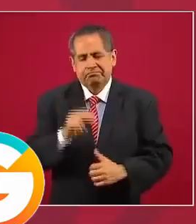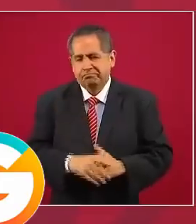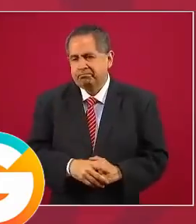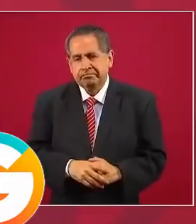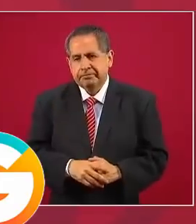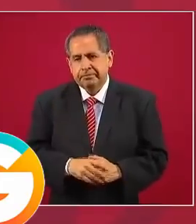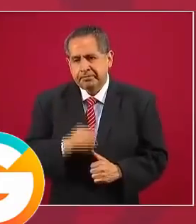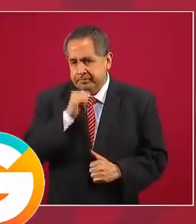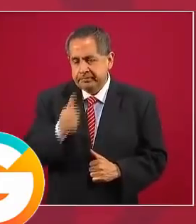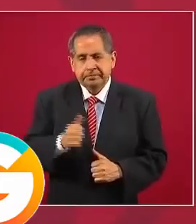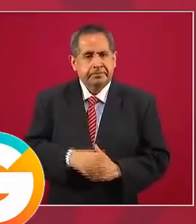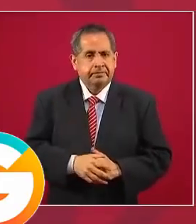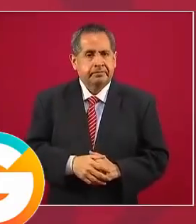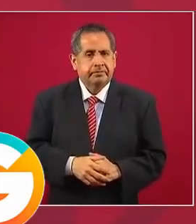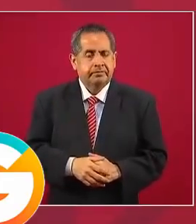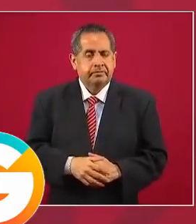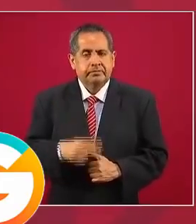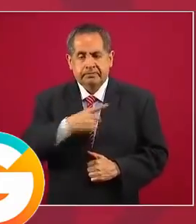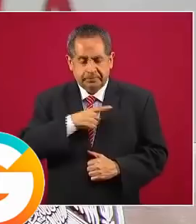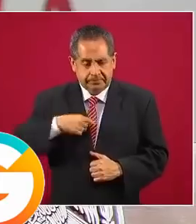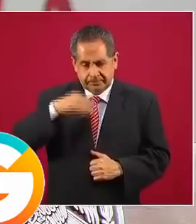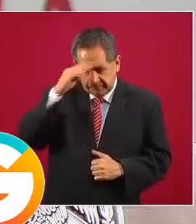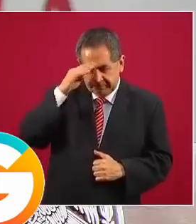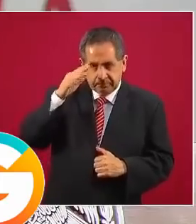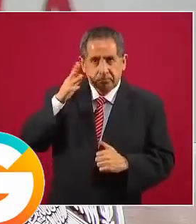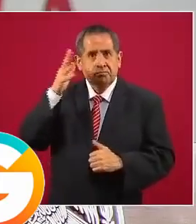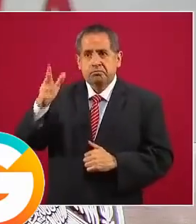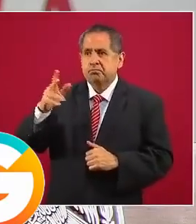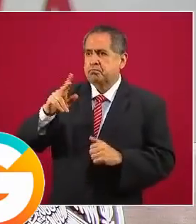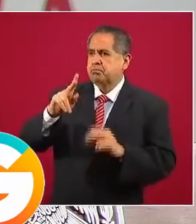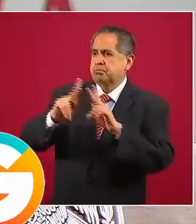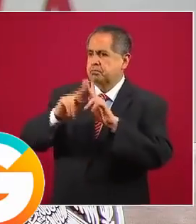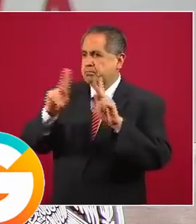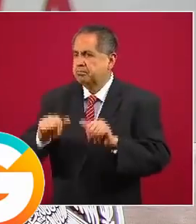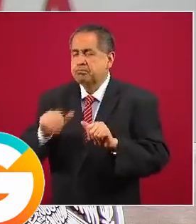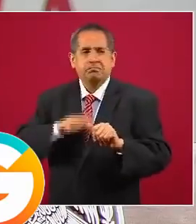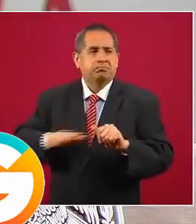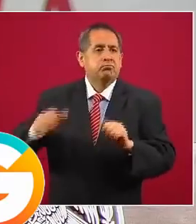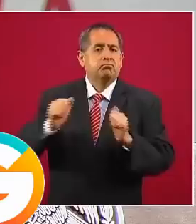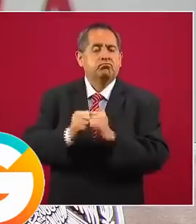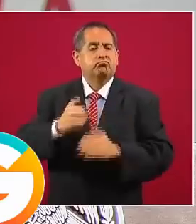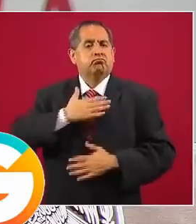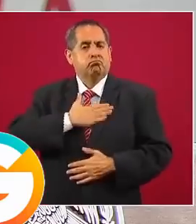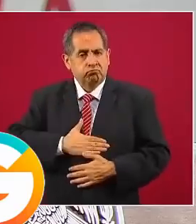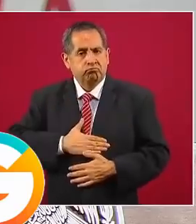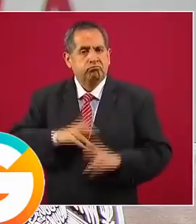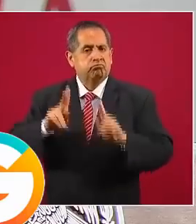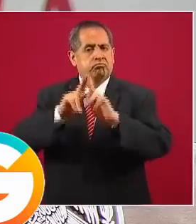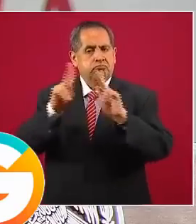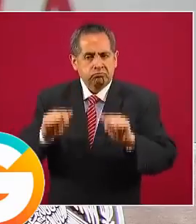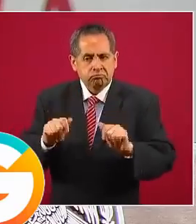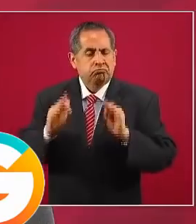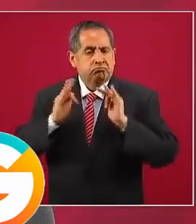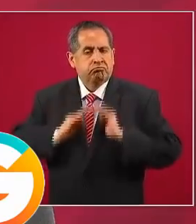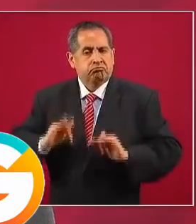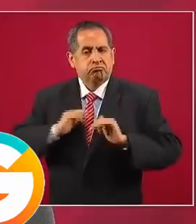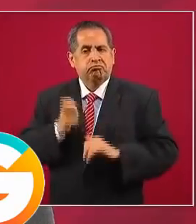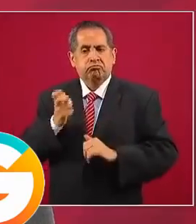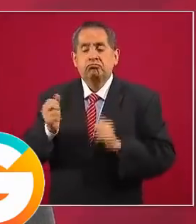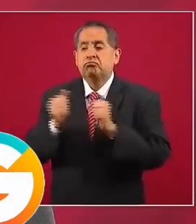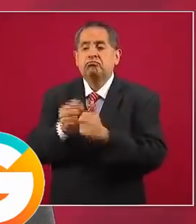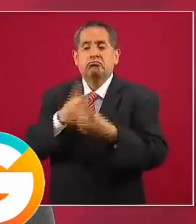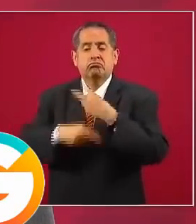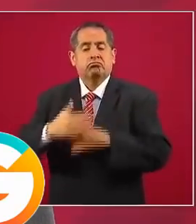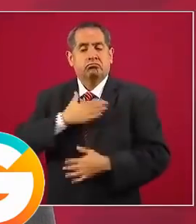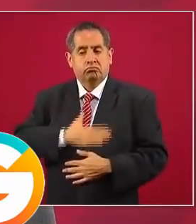Tenemos que buscar pacificar el país con justicia. La paz y la tranquilidad son frutos de la